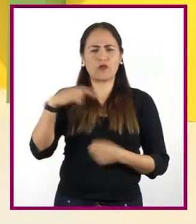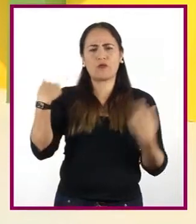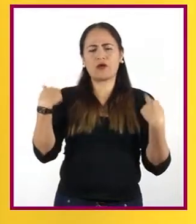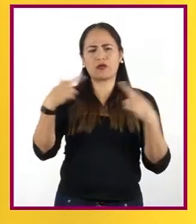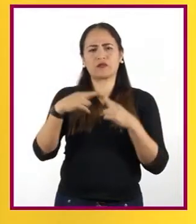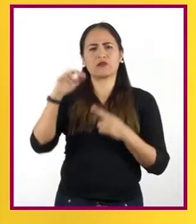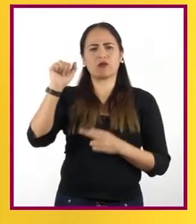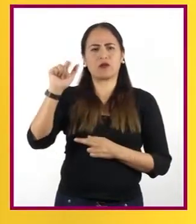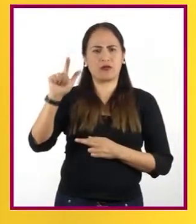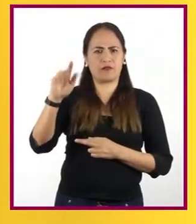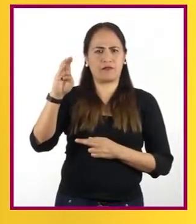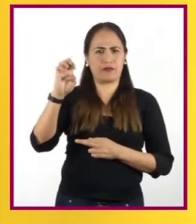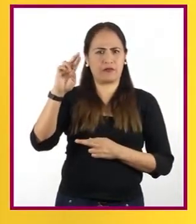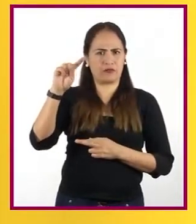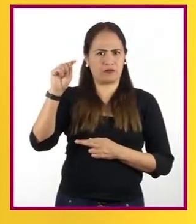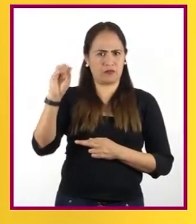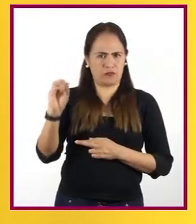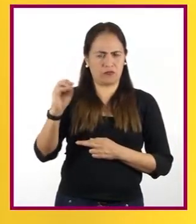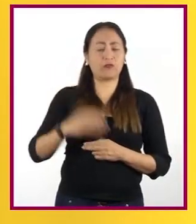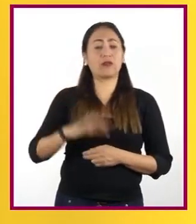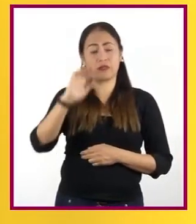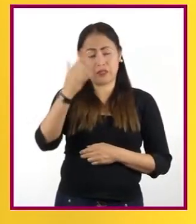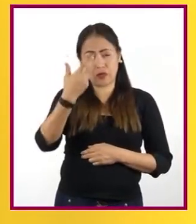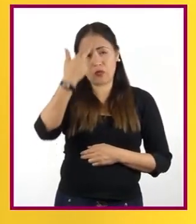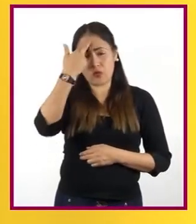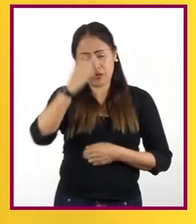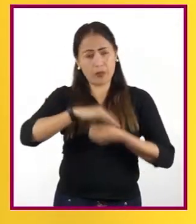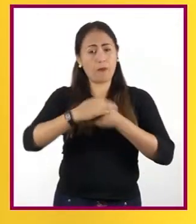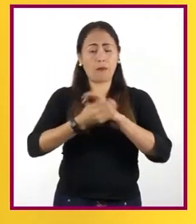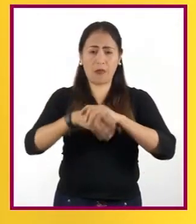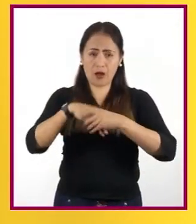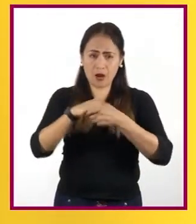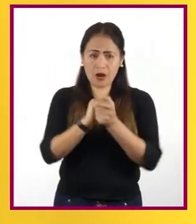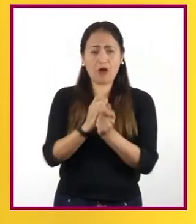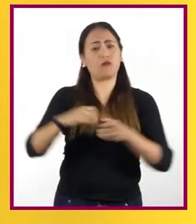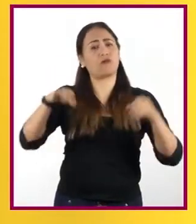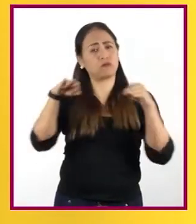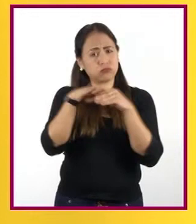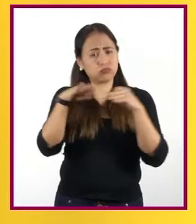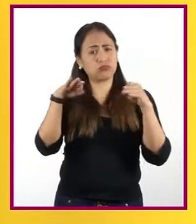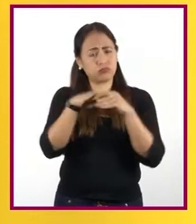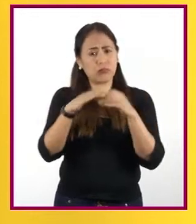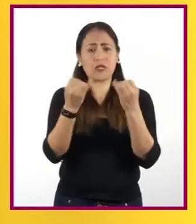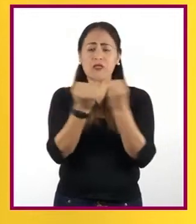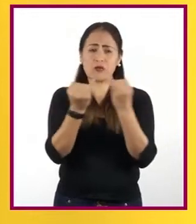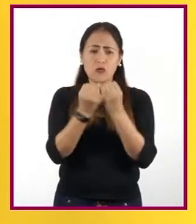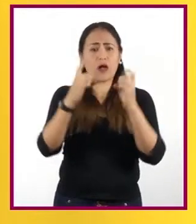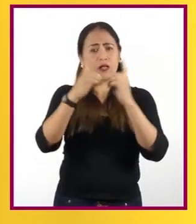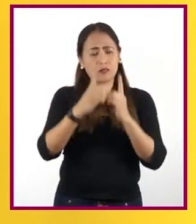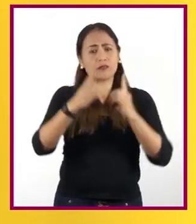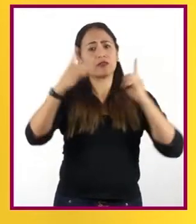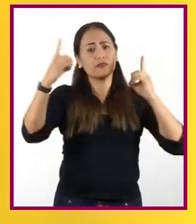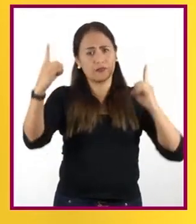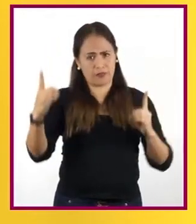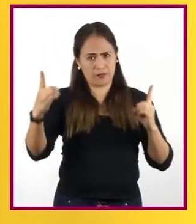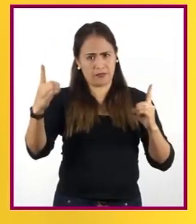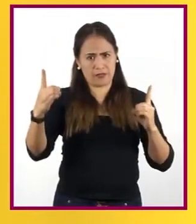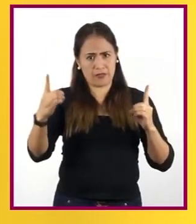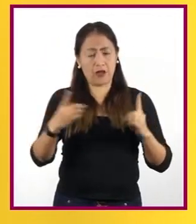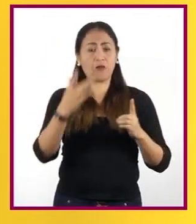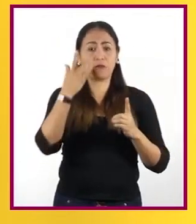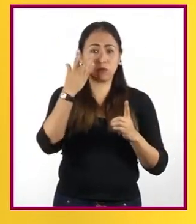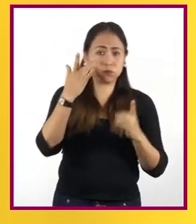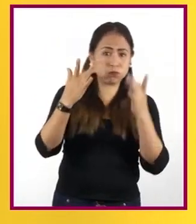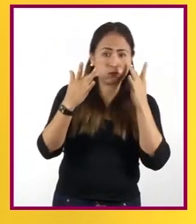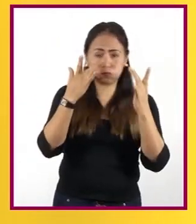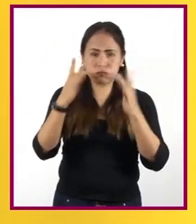Trejo. Recuerden lavarse continuamente las manos, mantener la sana distancia, procurar no tocarse el